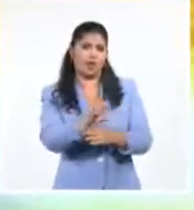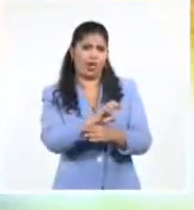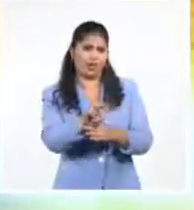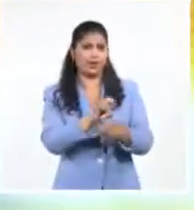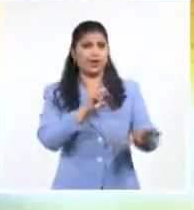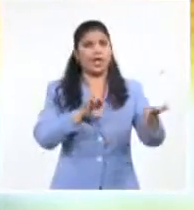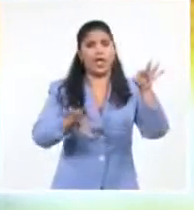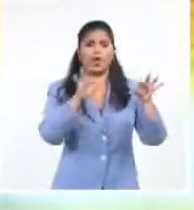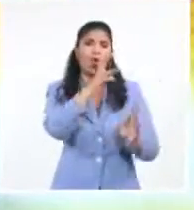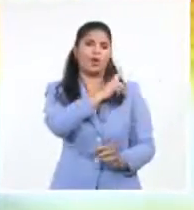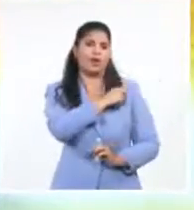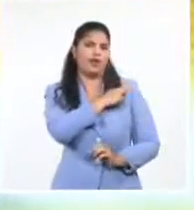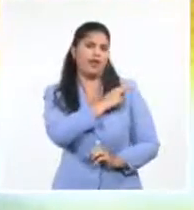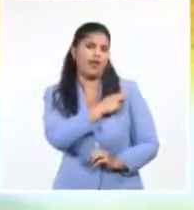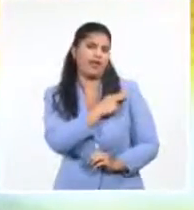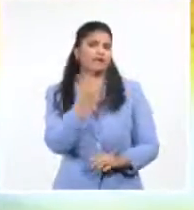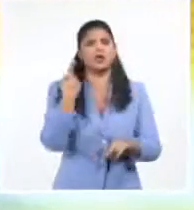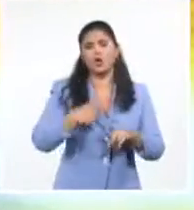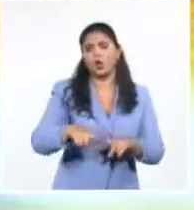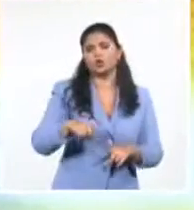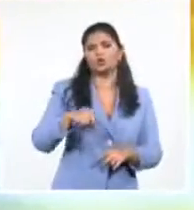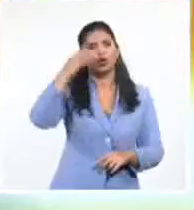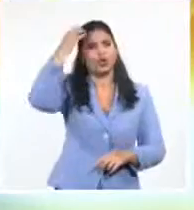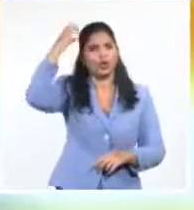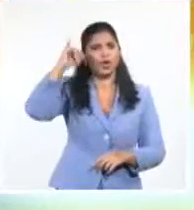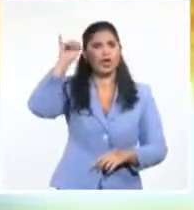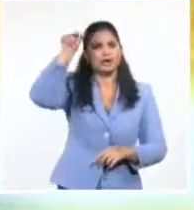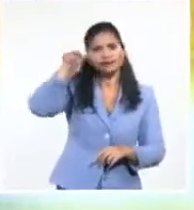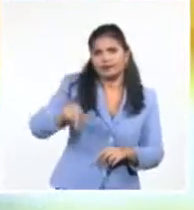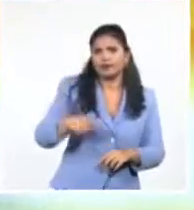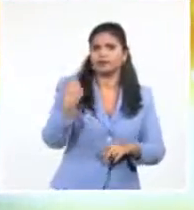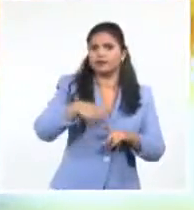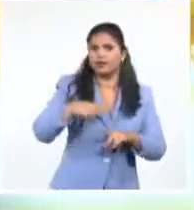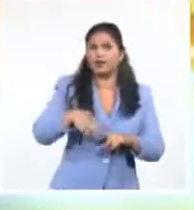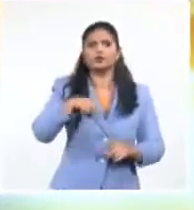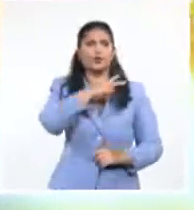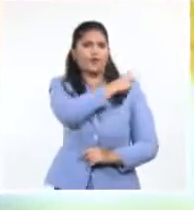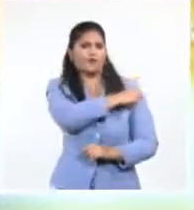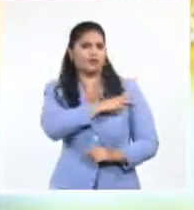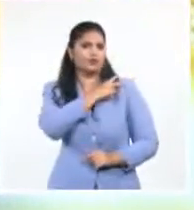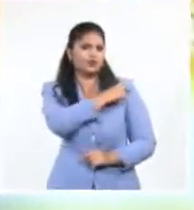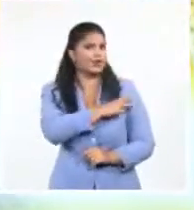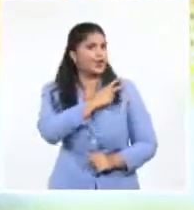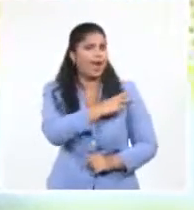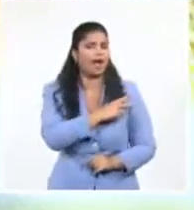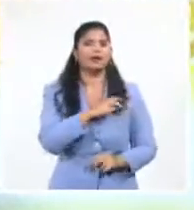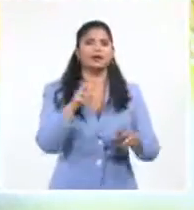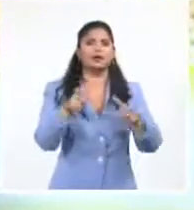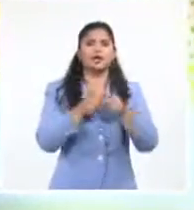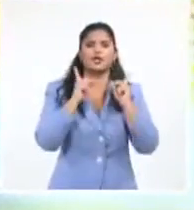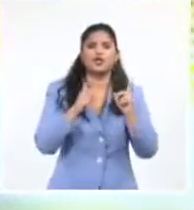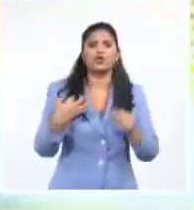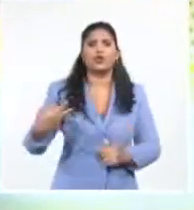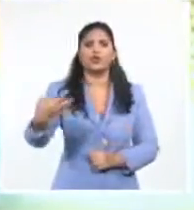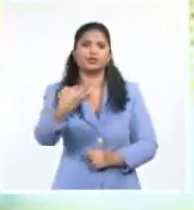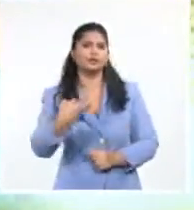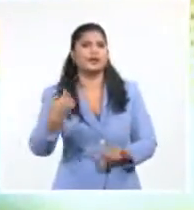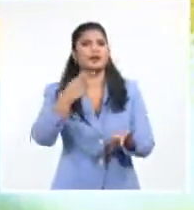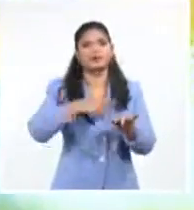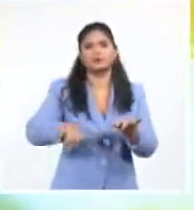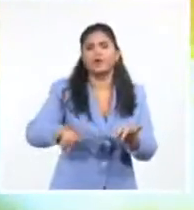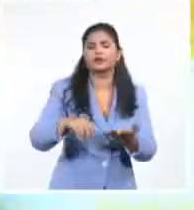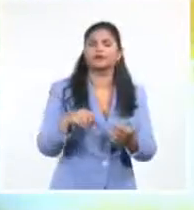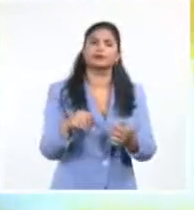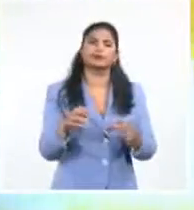concejales, alcaldes, prefectos, es decir, las autoridades a instancias locales, municipales y provinciales, el movimiento de izquierda